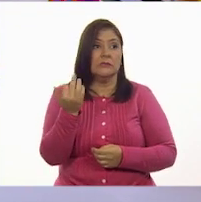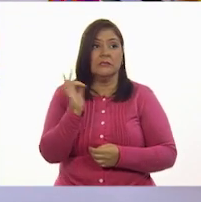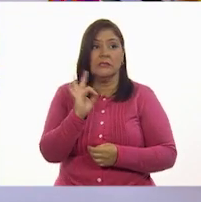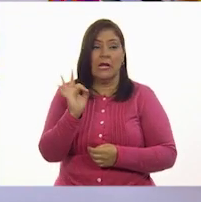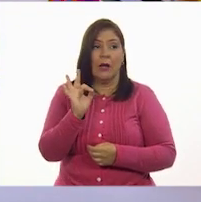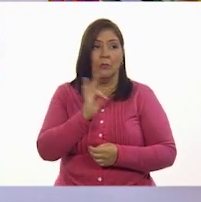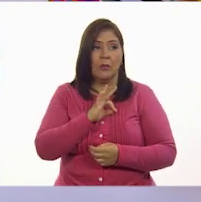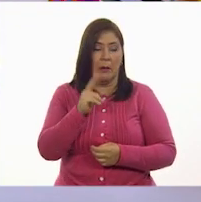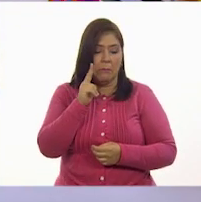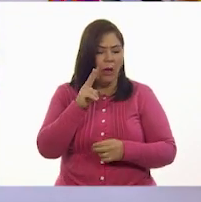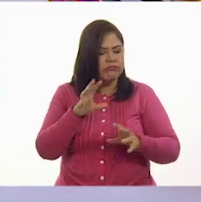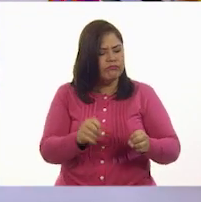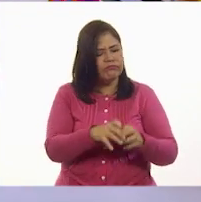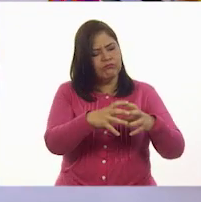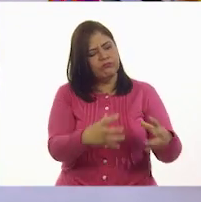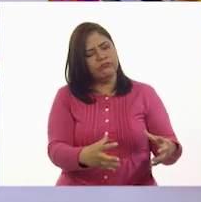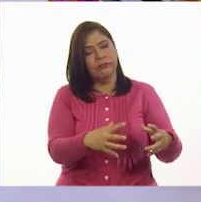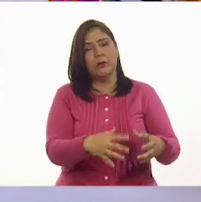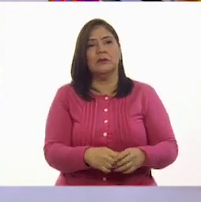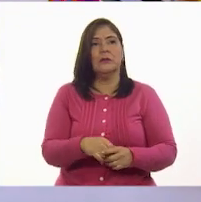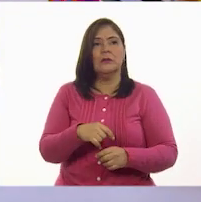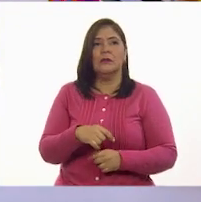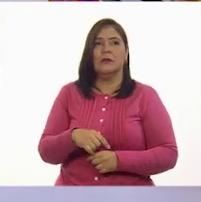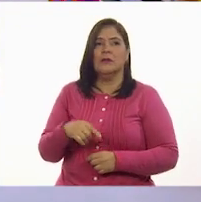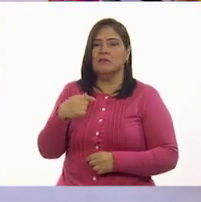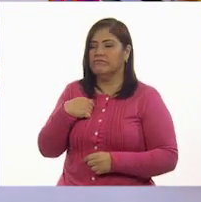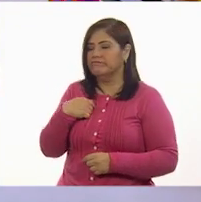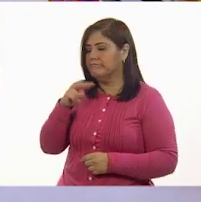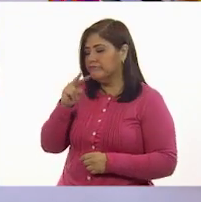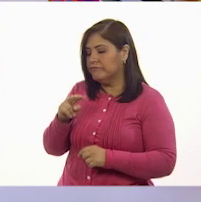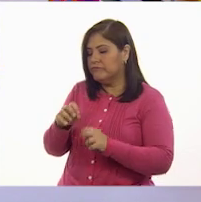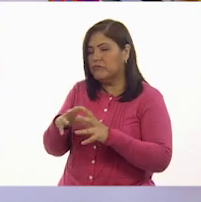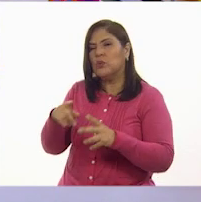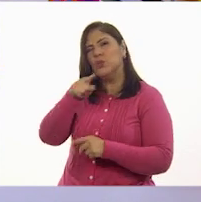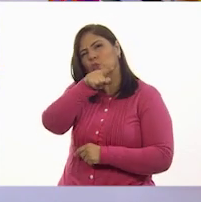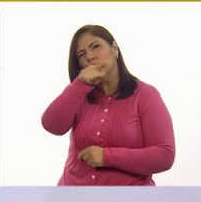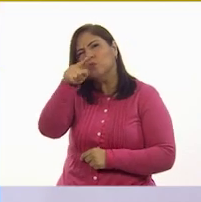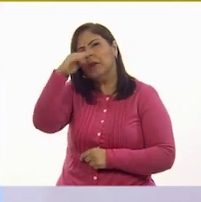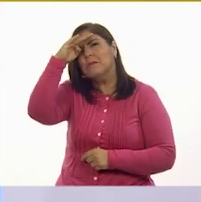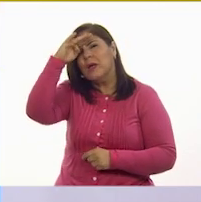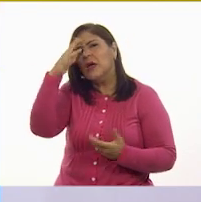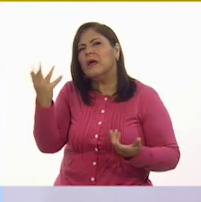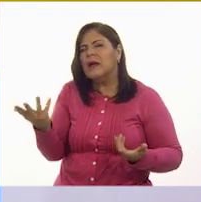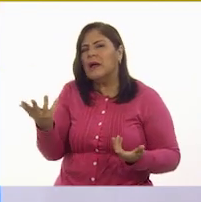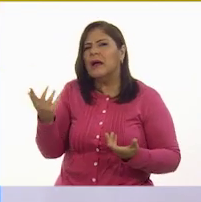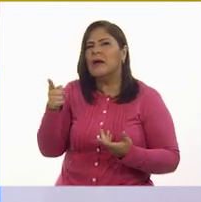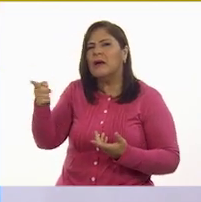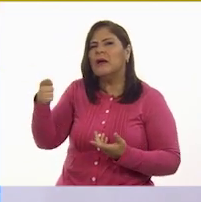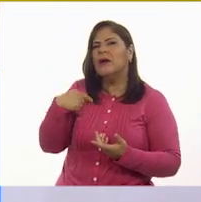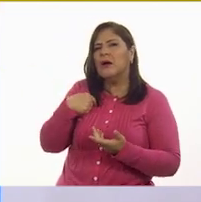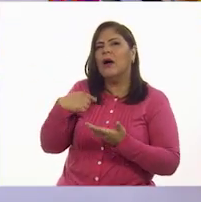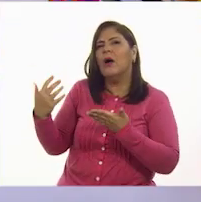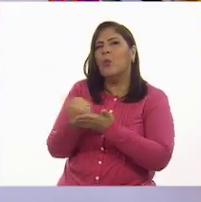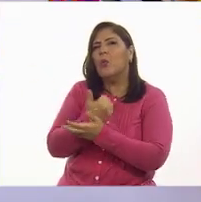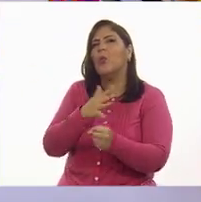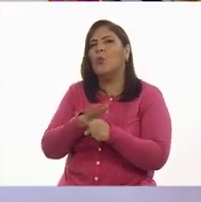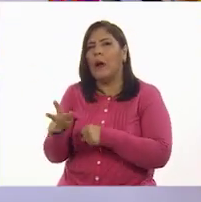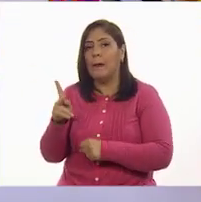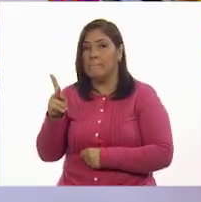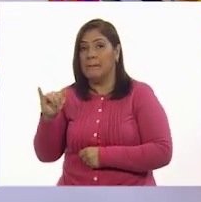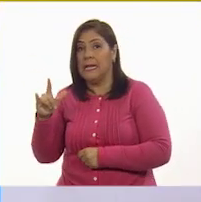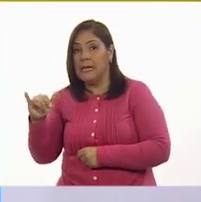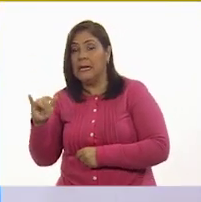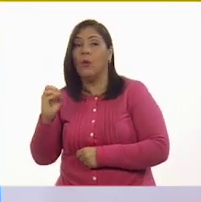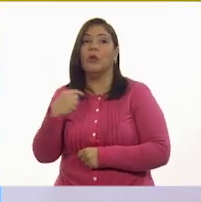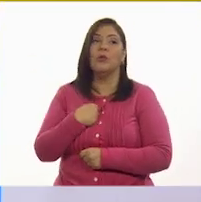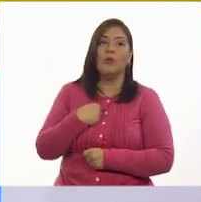así viendo el montoncito, pues yo ver veo quién tiene que más. Montón. Niños, ¿ustedes qué piensan? ¿Quién ganó en este juego? ¿Pili o